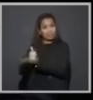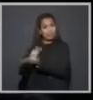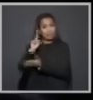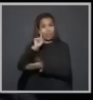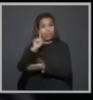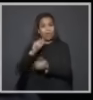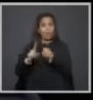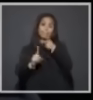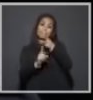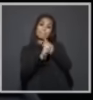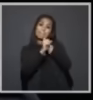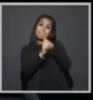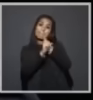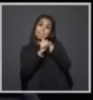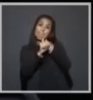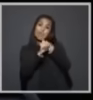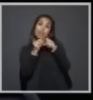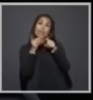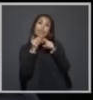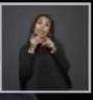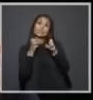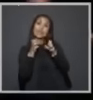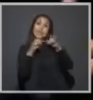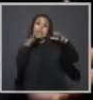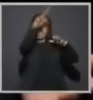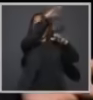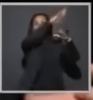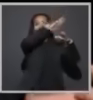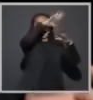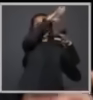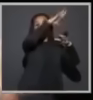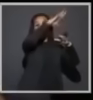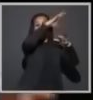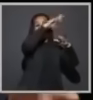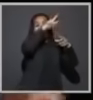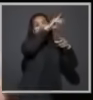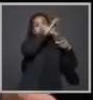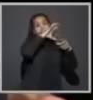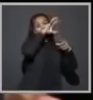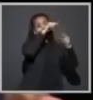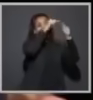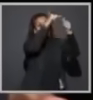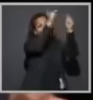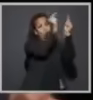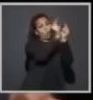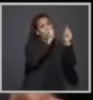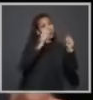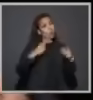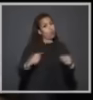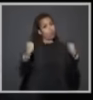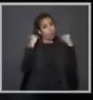cúpula de poder, que ni siquiera conviene pelearnos